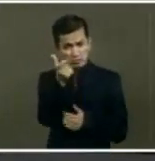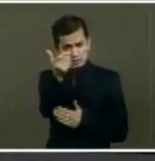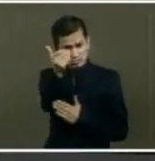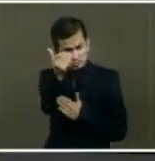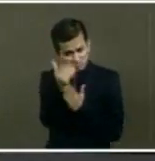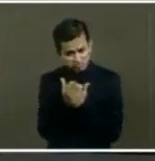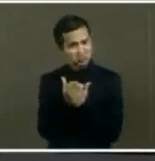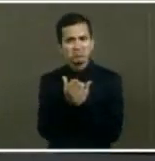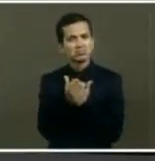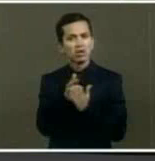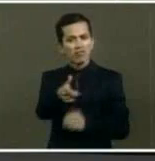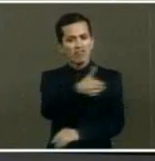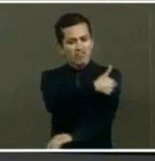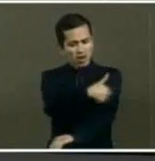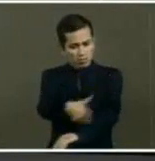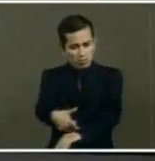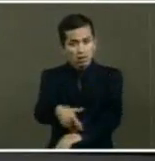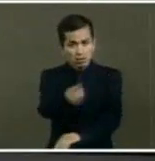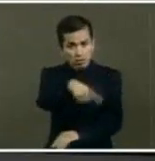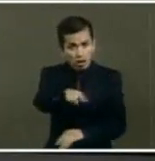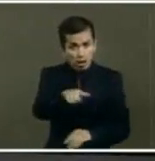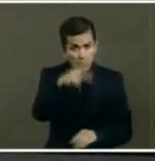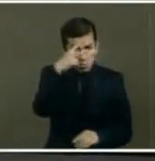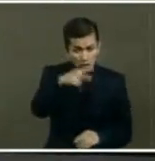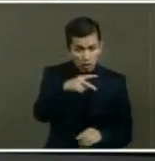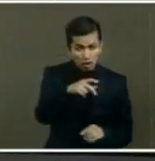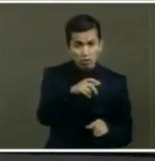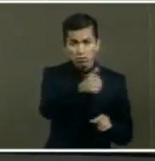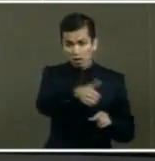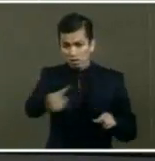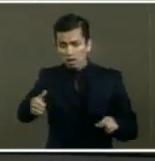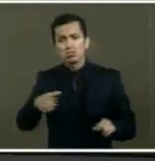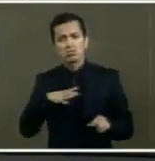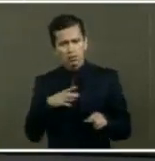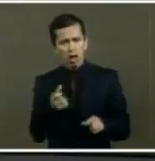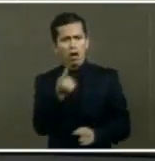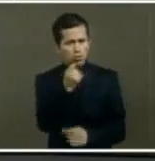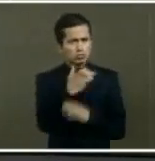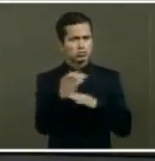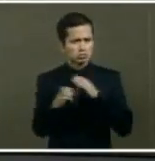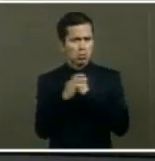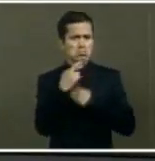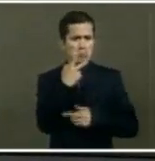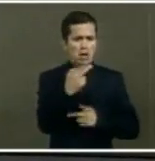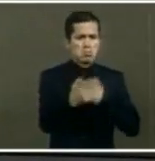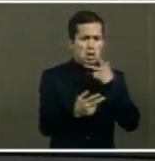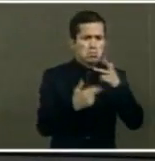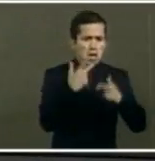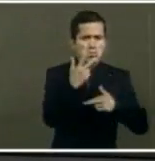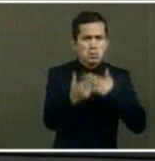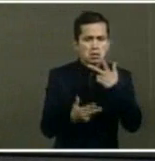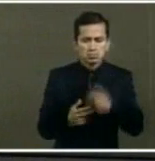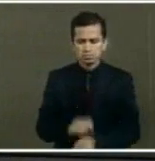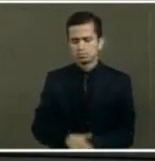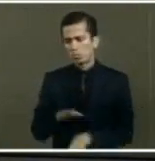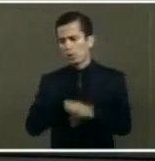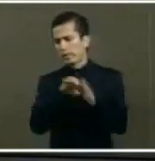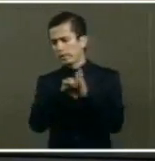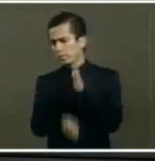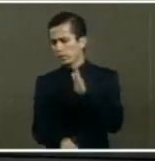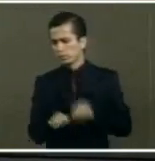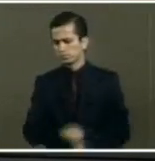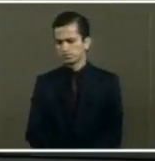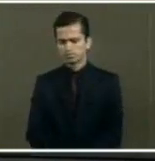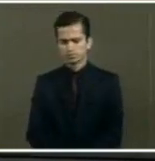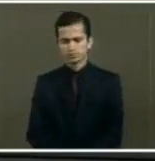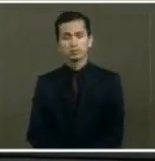familias mexicanas registraron elementos de mejora en varios indicadores. Por ejemplo, sus